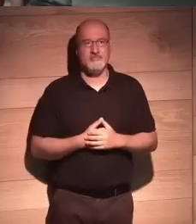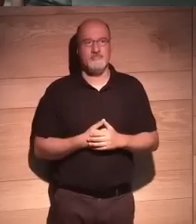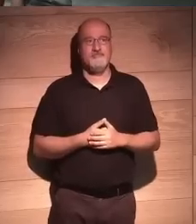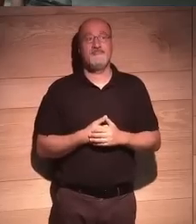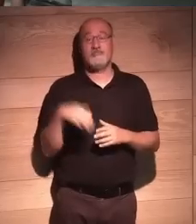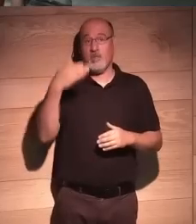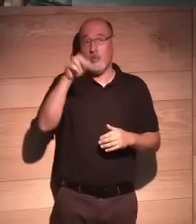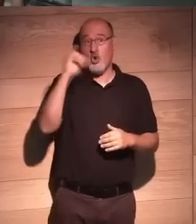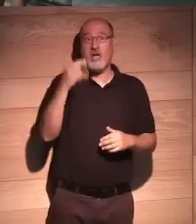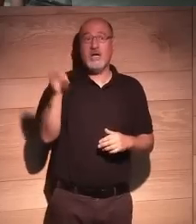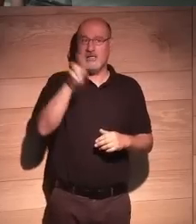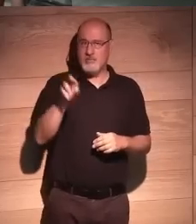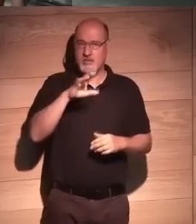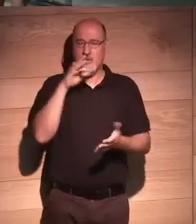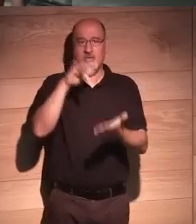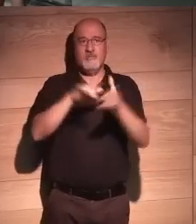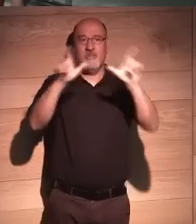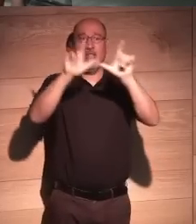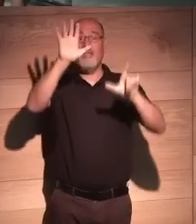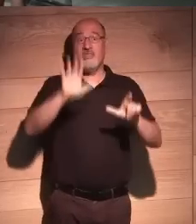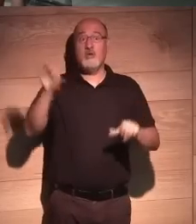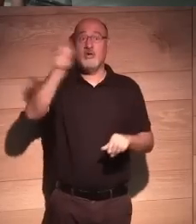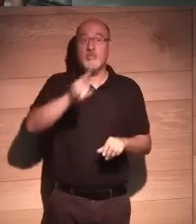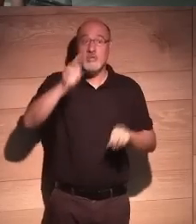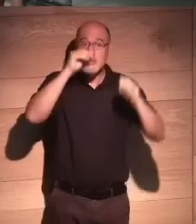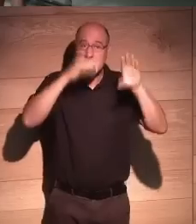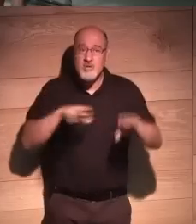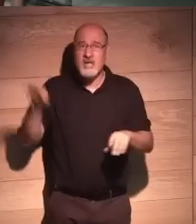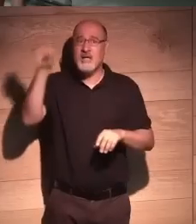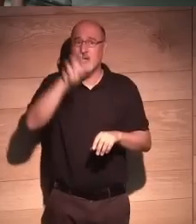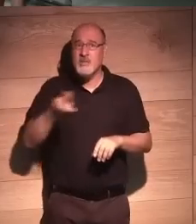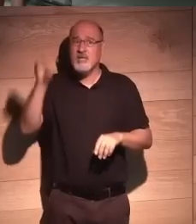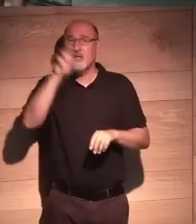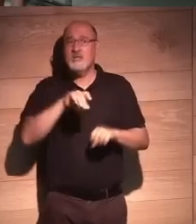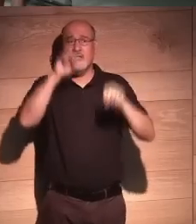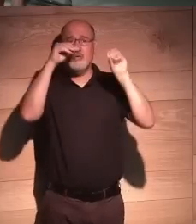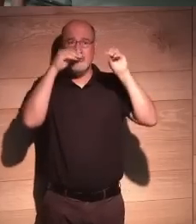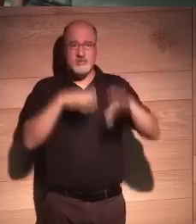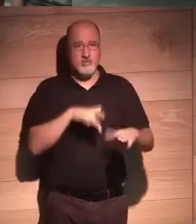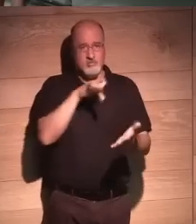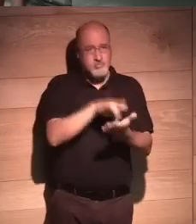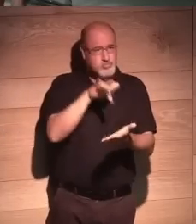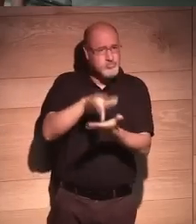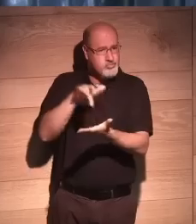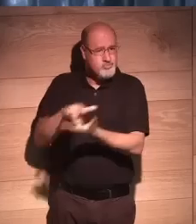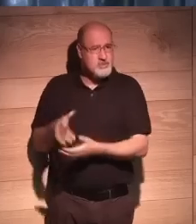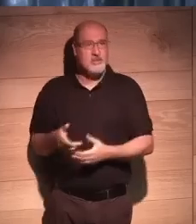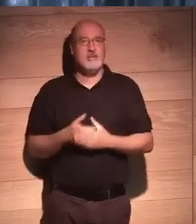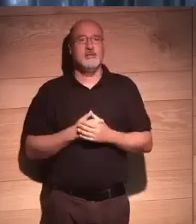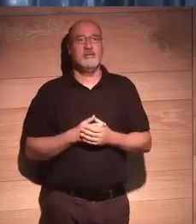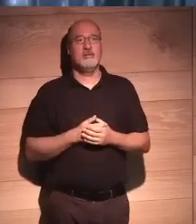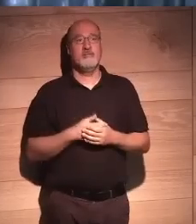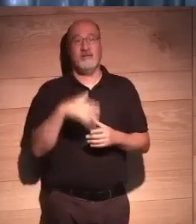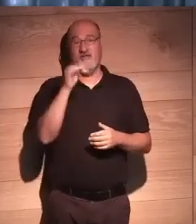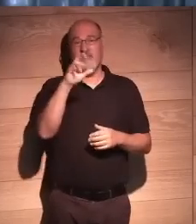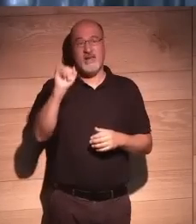el momento histórico, porque en Telecinco saben que cuanto más repiten histórico, Gracias, bueno, en pero- Telecinco y Ferreras también, más te lo crees. bueno,